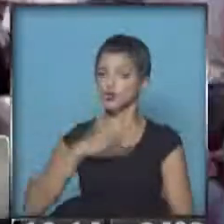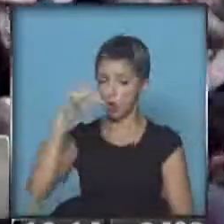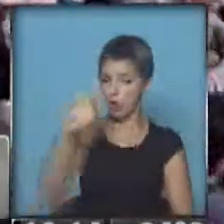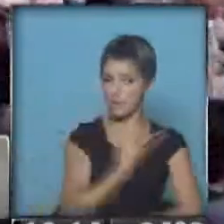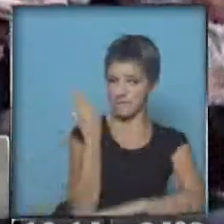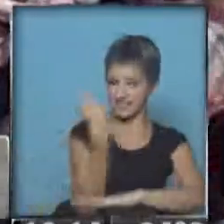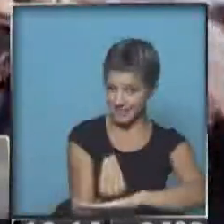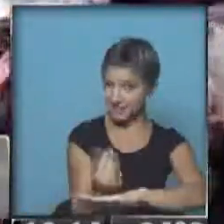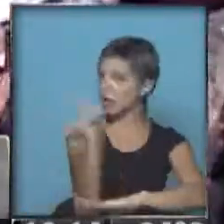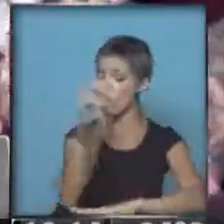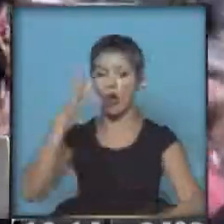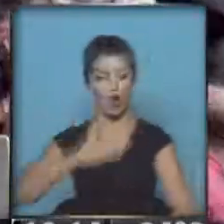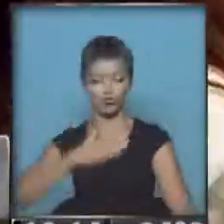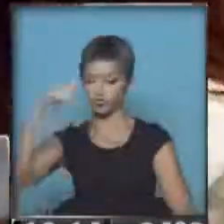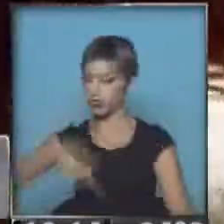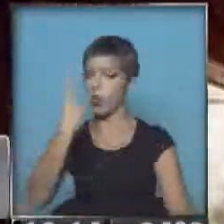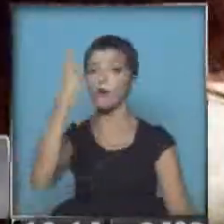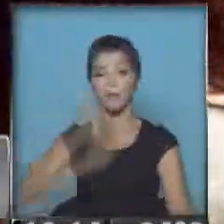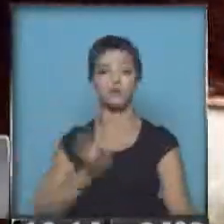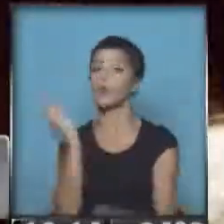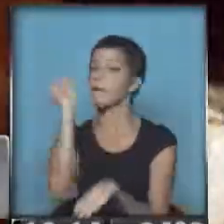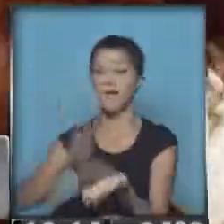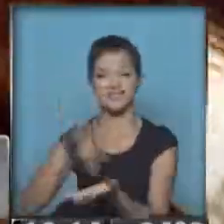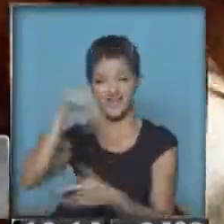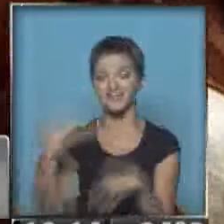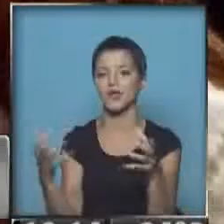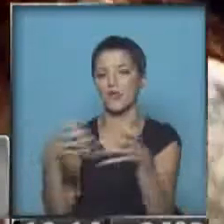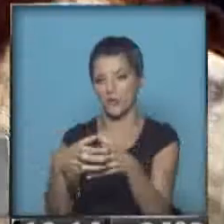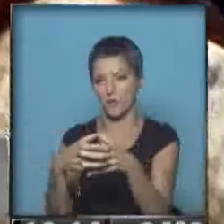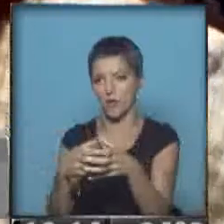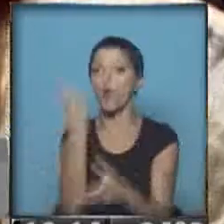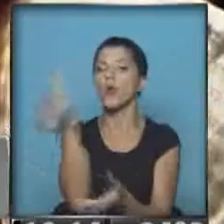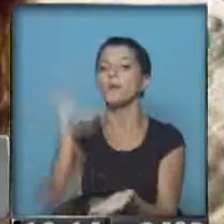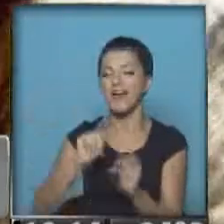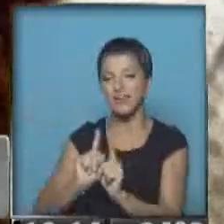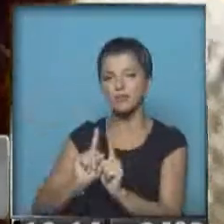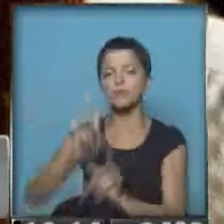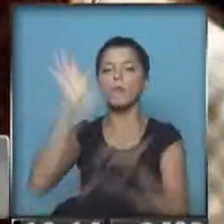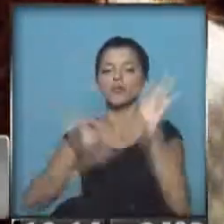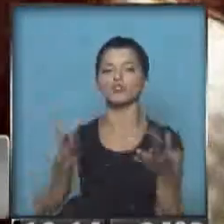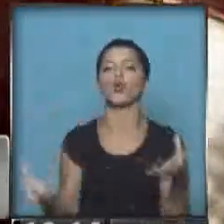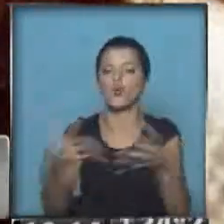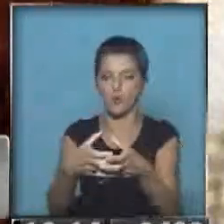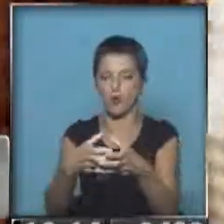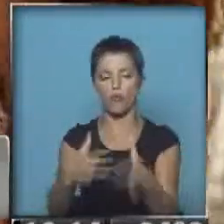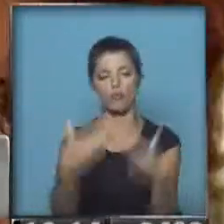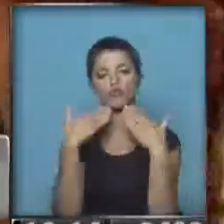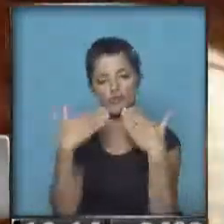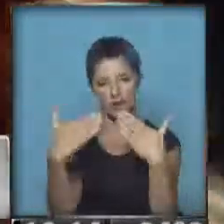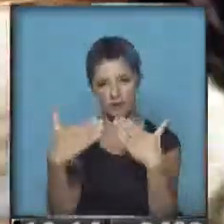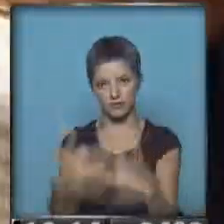presidenta hoy, soy una de ustedes, una más. Eso es un proyecto colectivo. Gracias, muchas